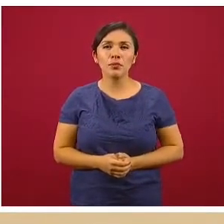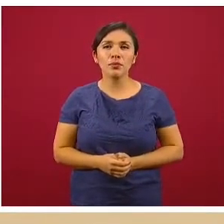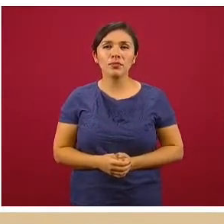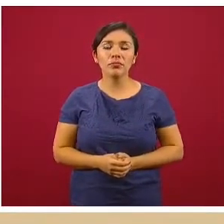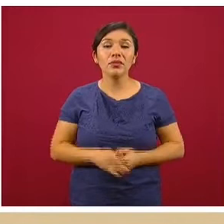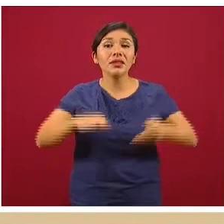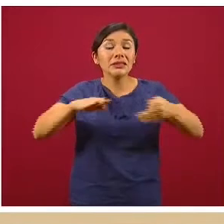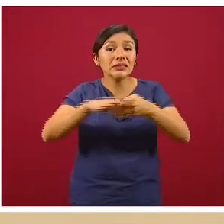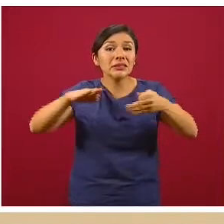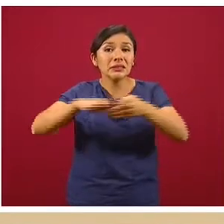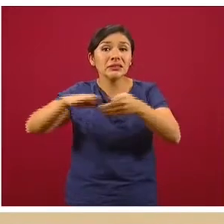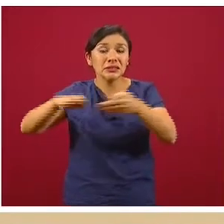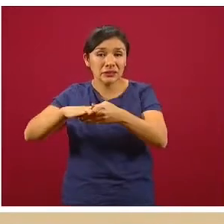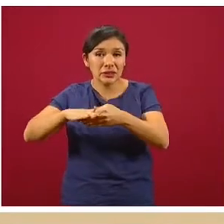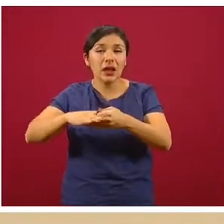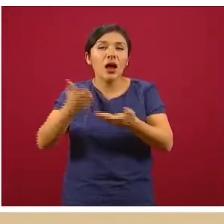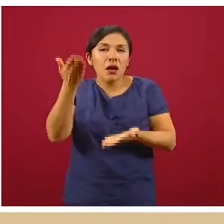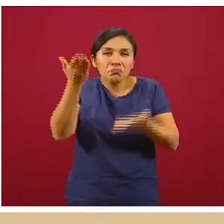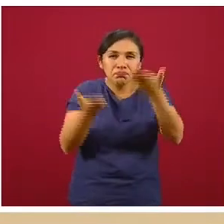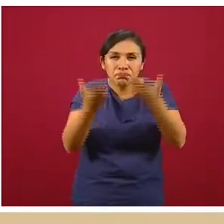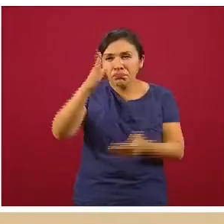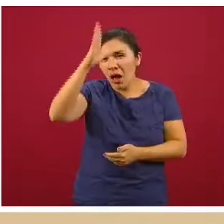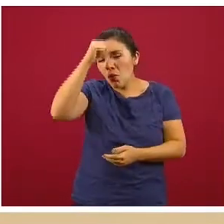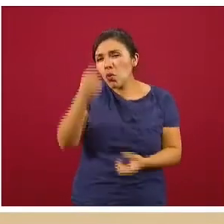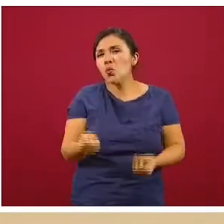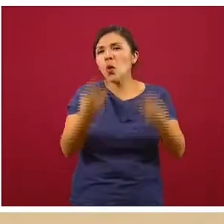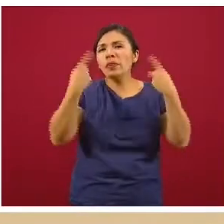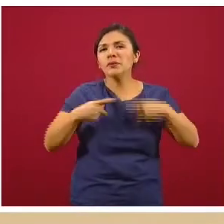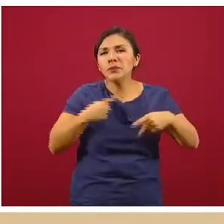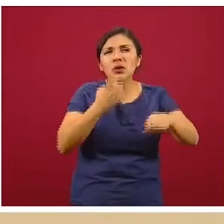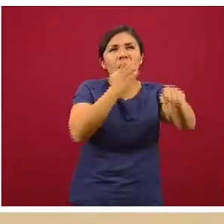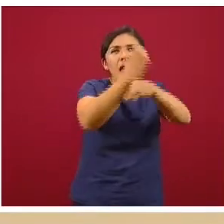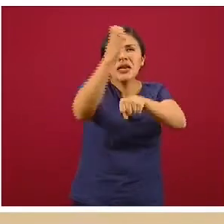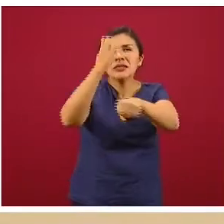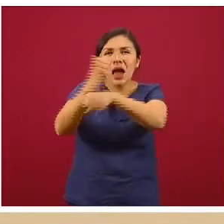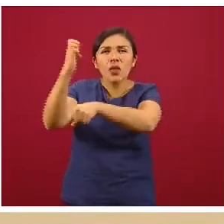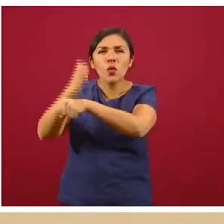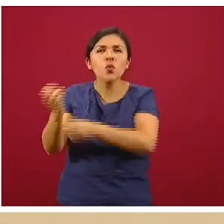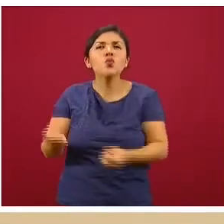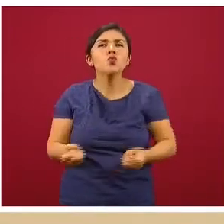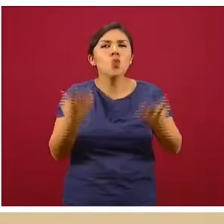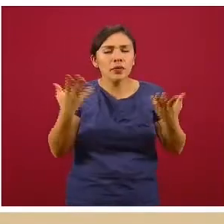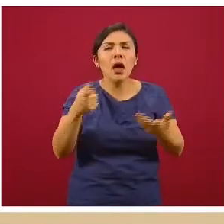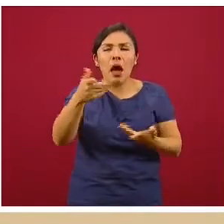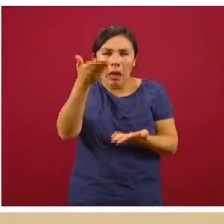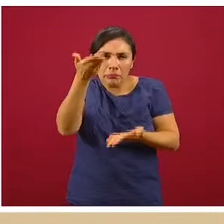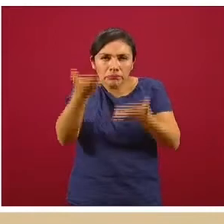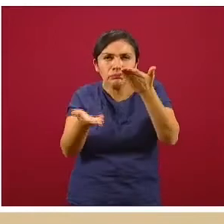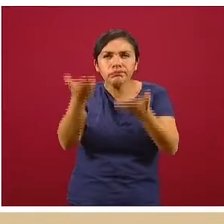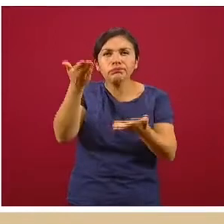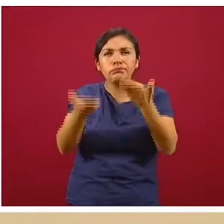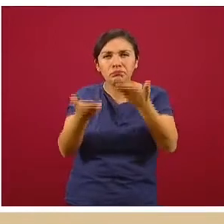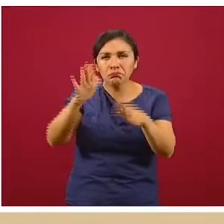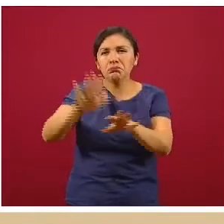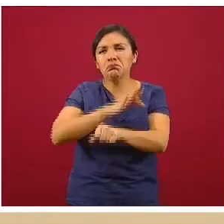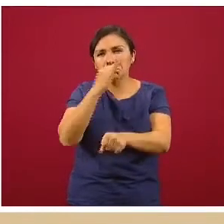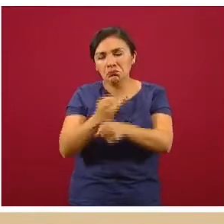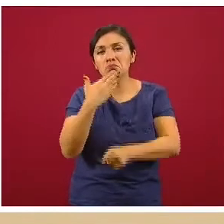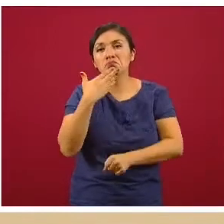En la incidencia, cuando hacemos la comparación de acuerdo al número de habitantes en cada entidad federativa, y podemos hacer una comparación